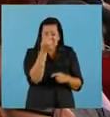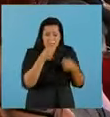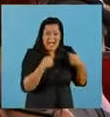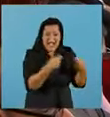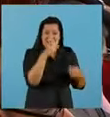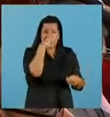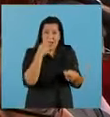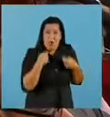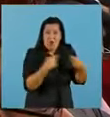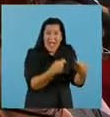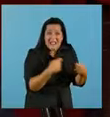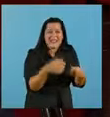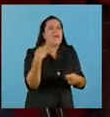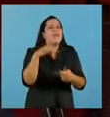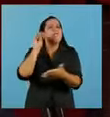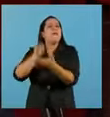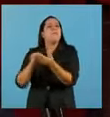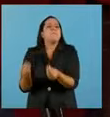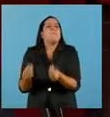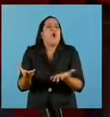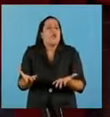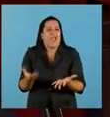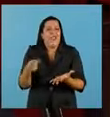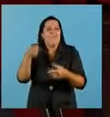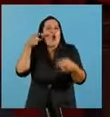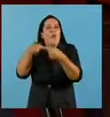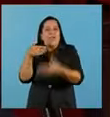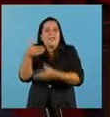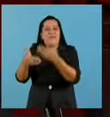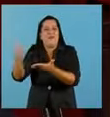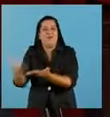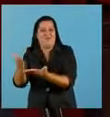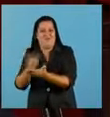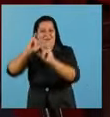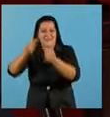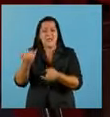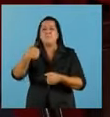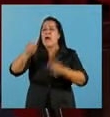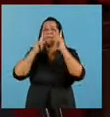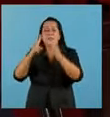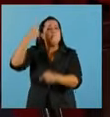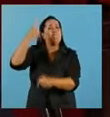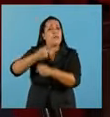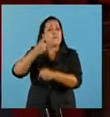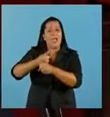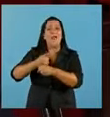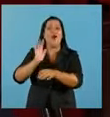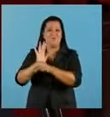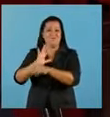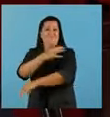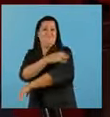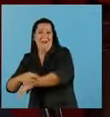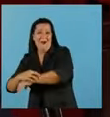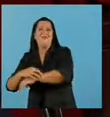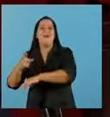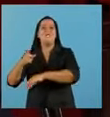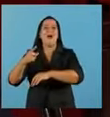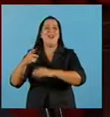debe tener en el Estado un sentido de productividad social, atendiendo en primer lugar a los últimos para llegar a